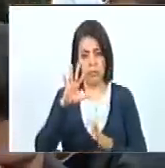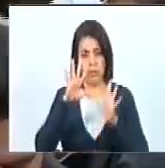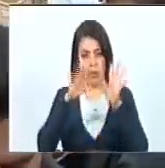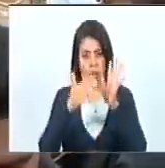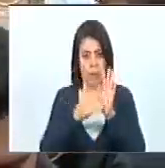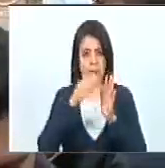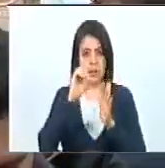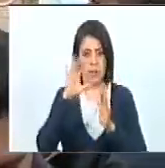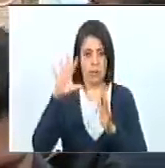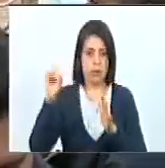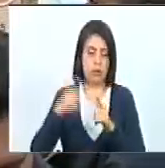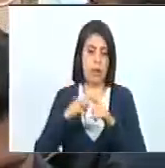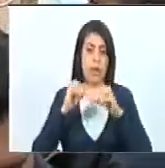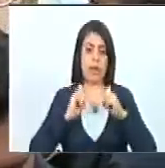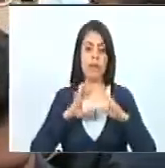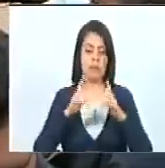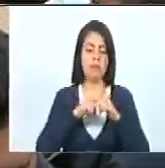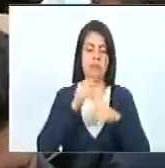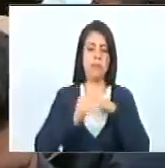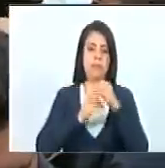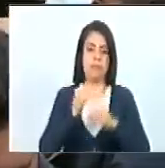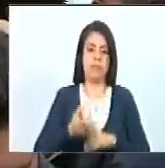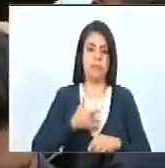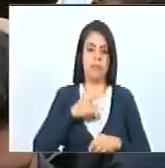50 son extranjeros, son extraños.